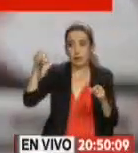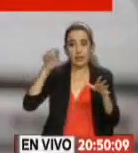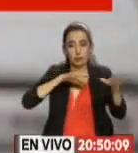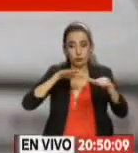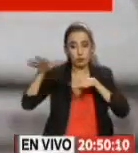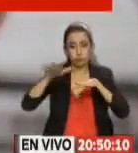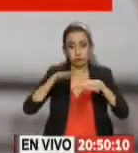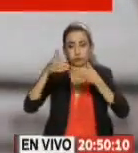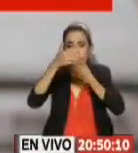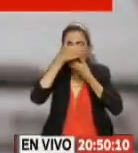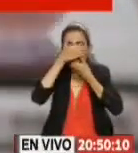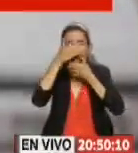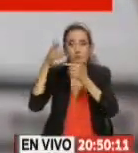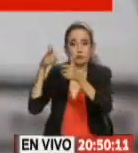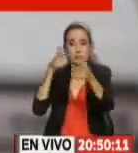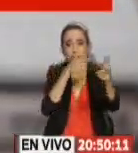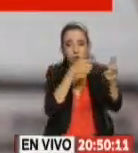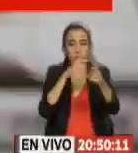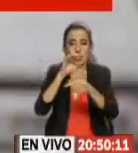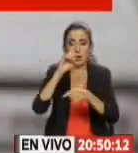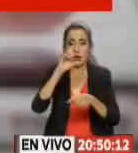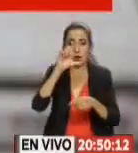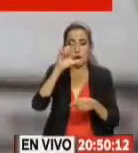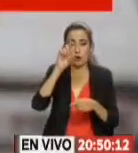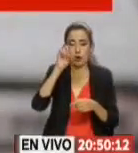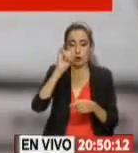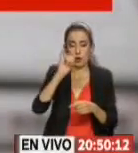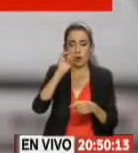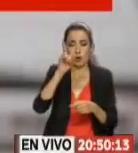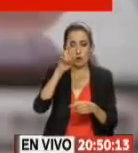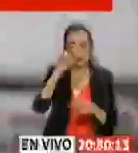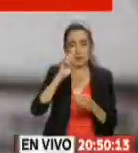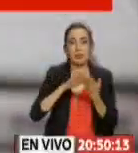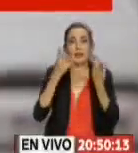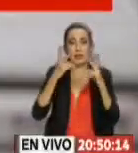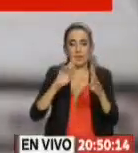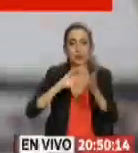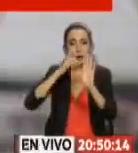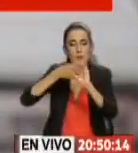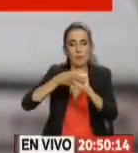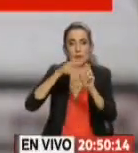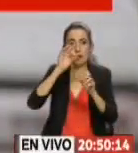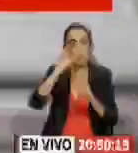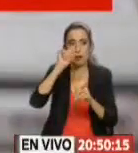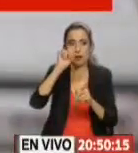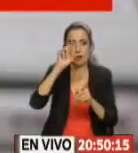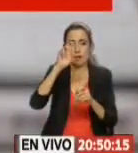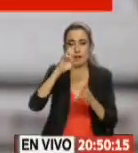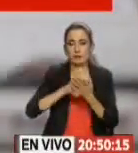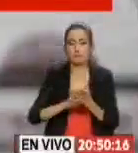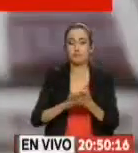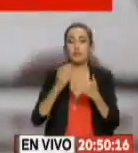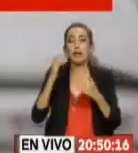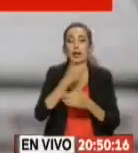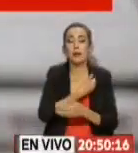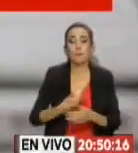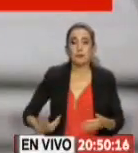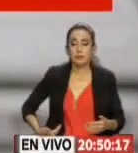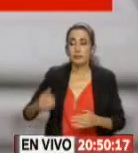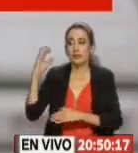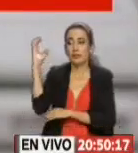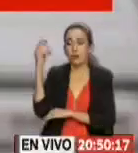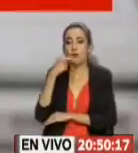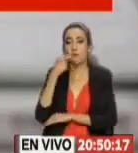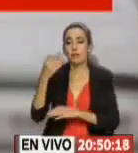acciones terroristas del bloque Oliver Sinisterra de las disidencias de las FARC. Felicitaciones a nuestros hombres y mujeres de la fuerza pública por